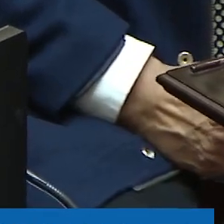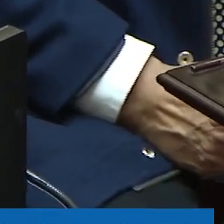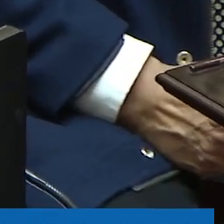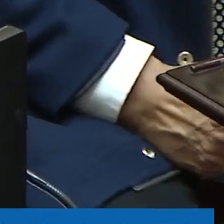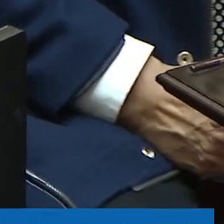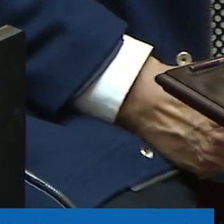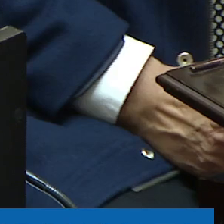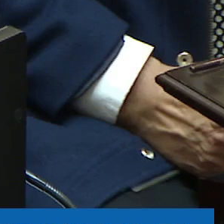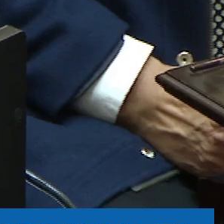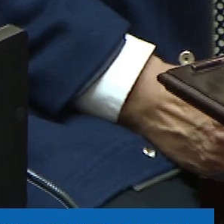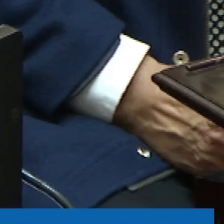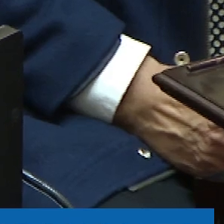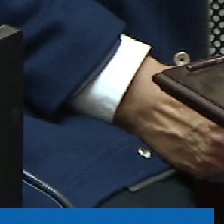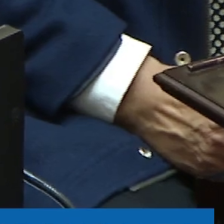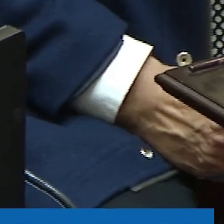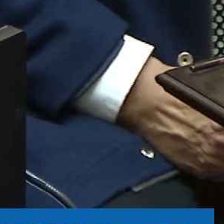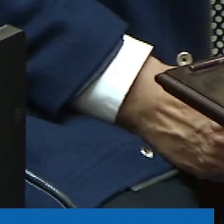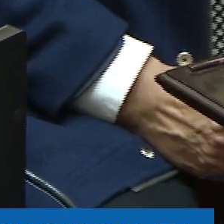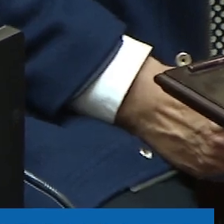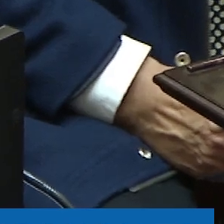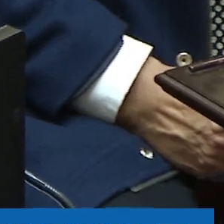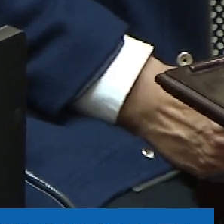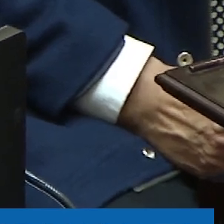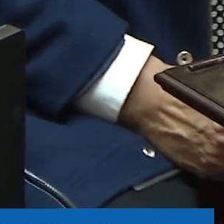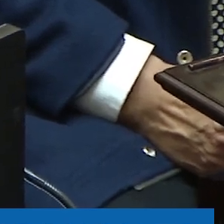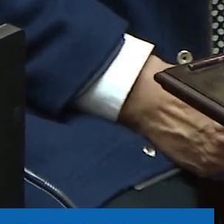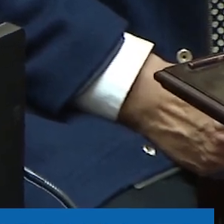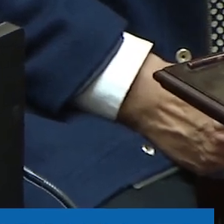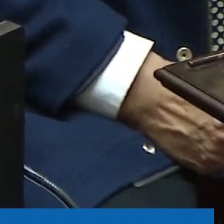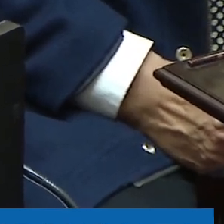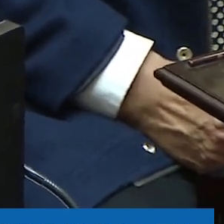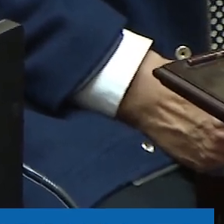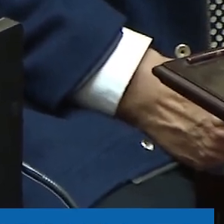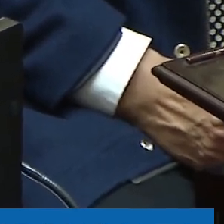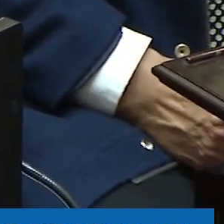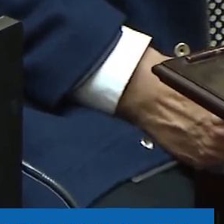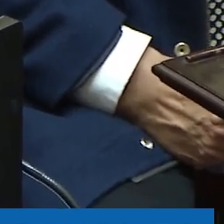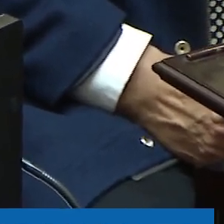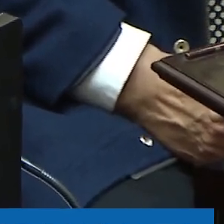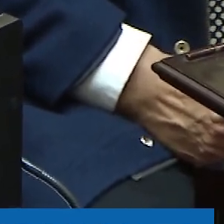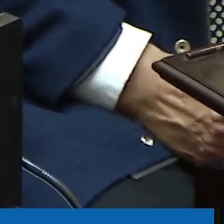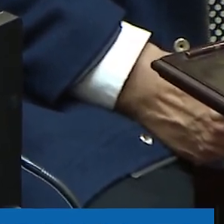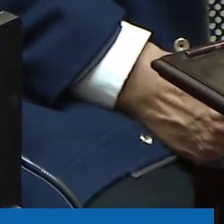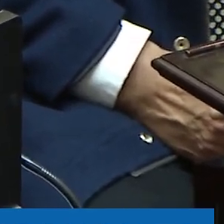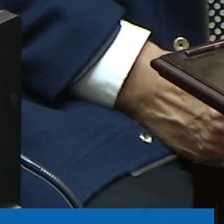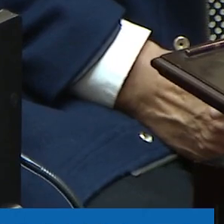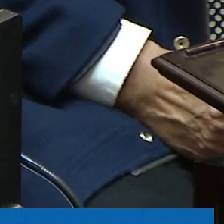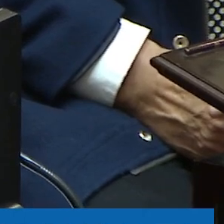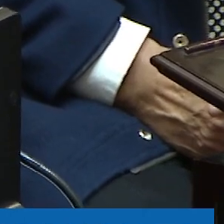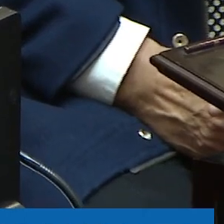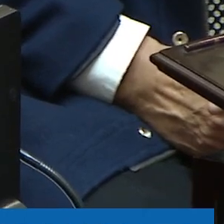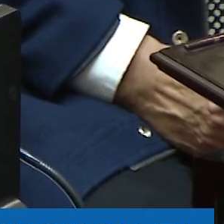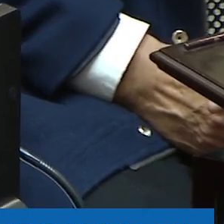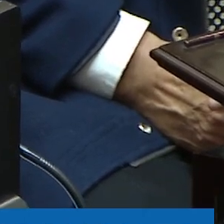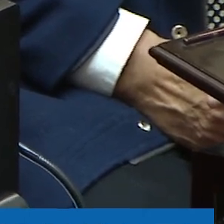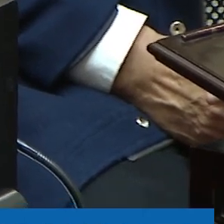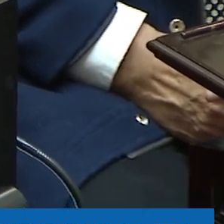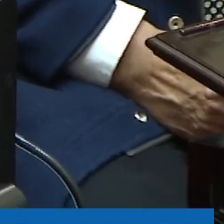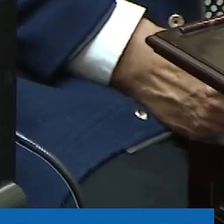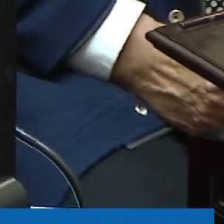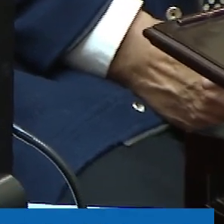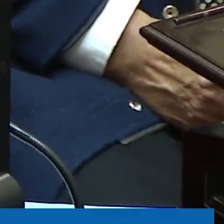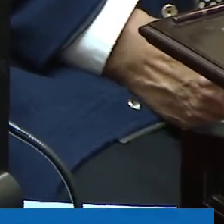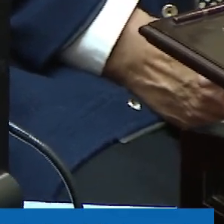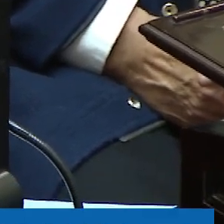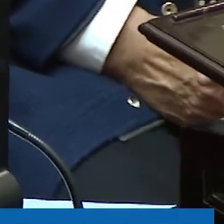próxima pasada, se han aprobado esta serie de proyectos que hizo alusión el secretario,